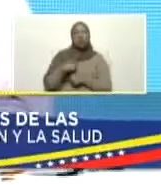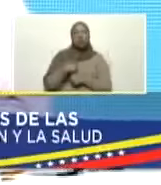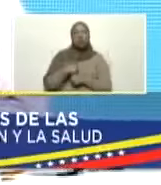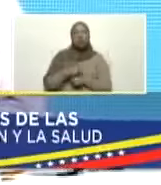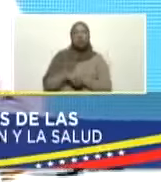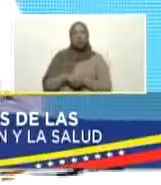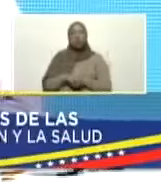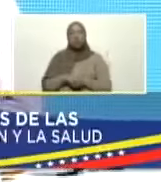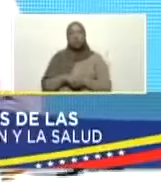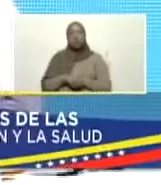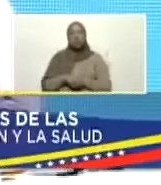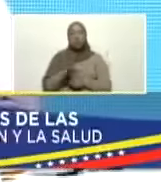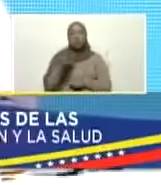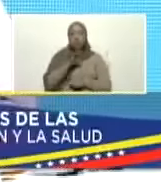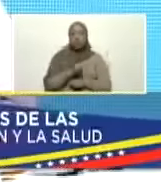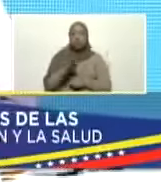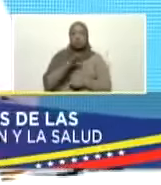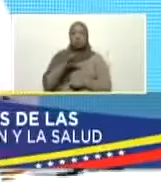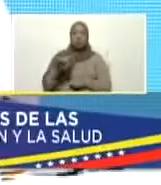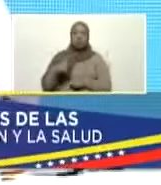se llama, aquí